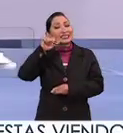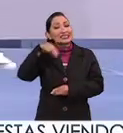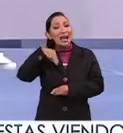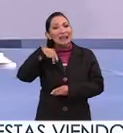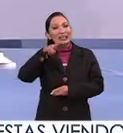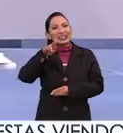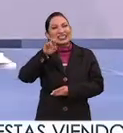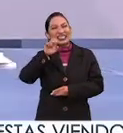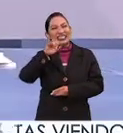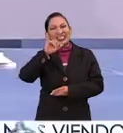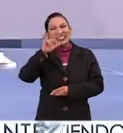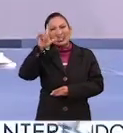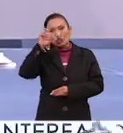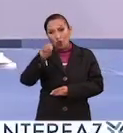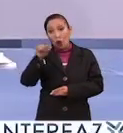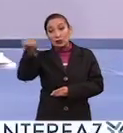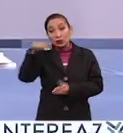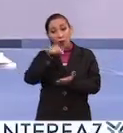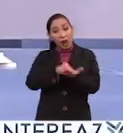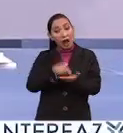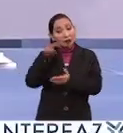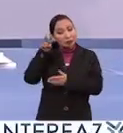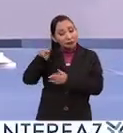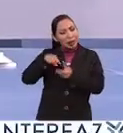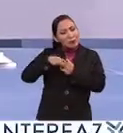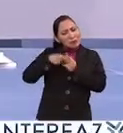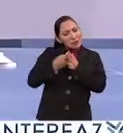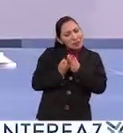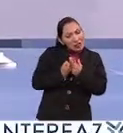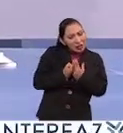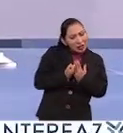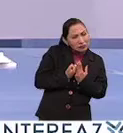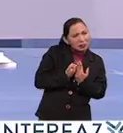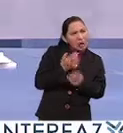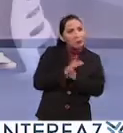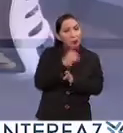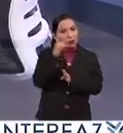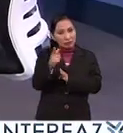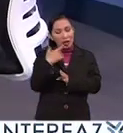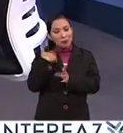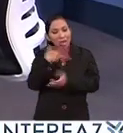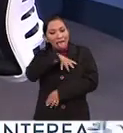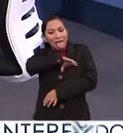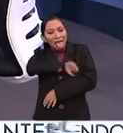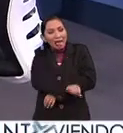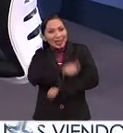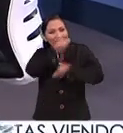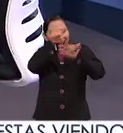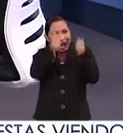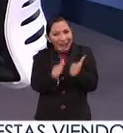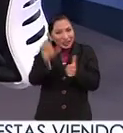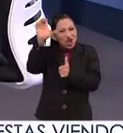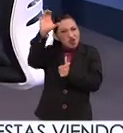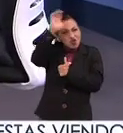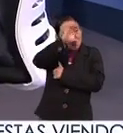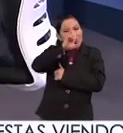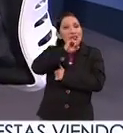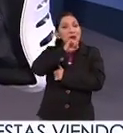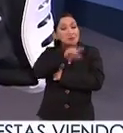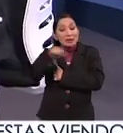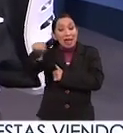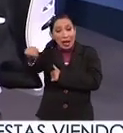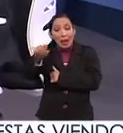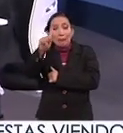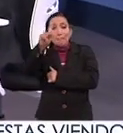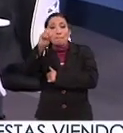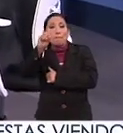este fantástico recinto que pues surge de la gran afición artística, cultural y también de la cultura